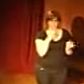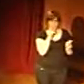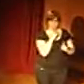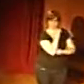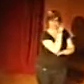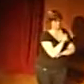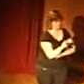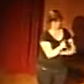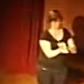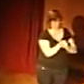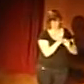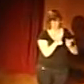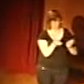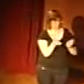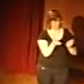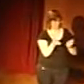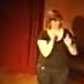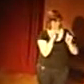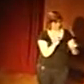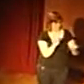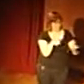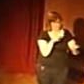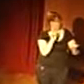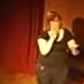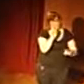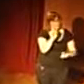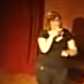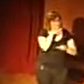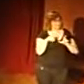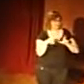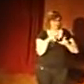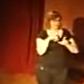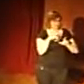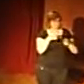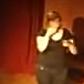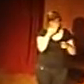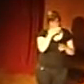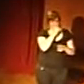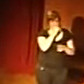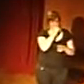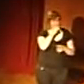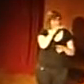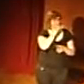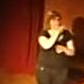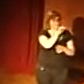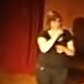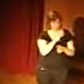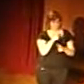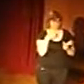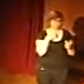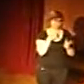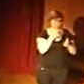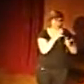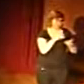sola persona que es a este a este pintor muy interesante José María abrial que aunque no tiene la categoría ni la calidad artística de bran